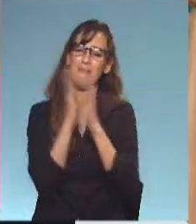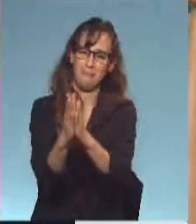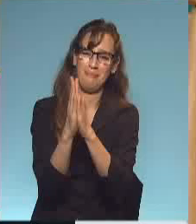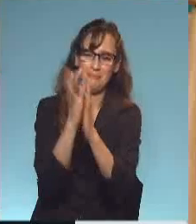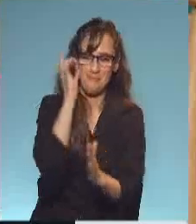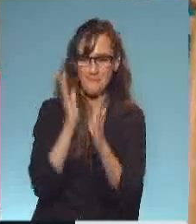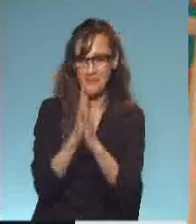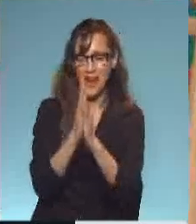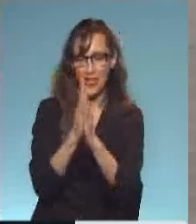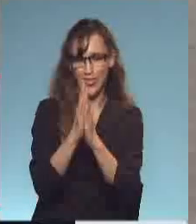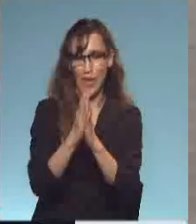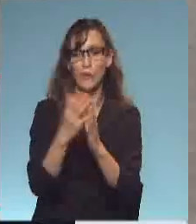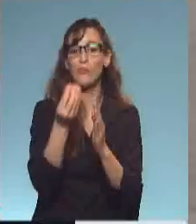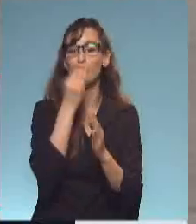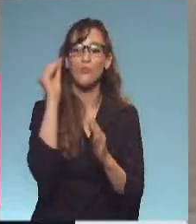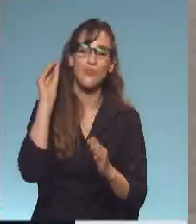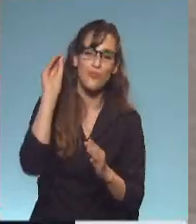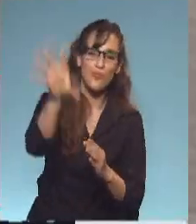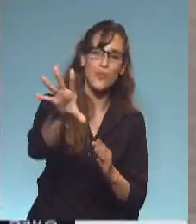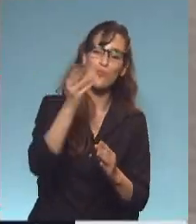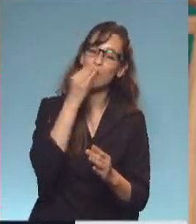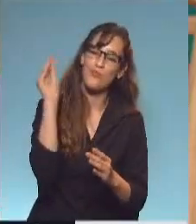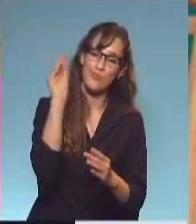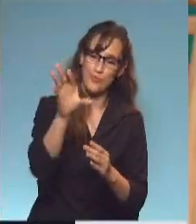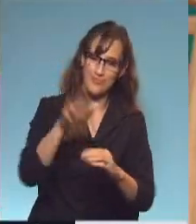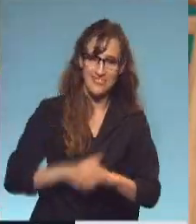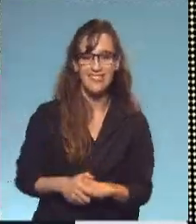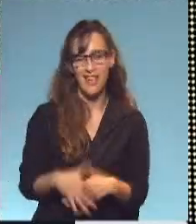Perdón, le pido. Mandanos un beso, a ver, mandanos un beso. Gran cariño. Un beso.